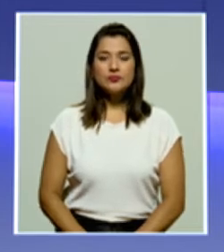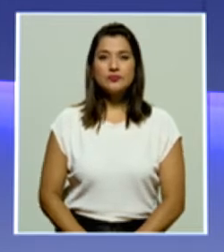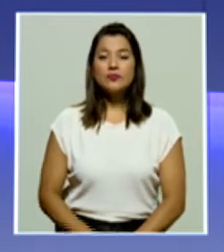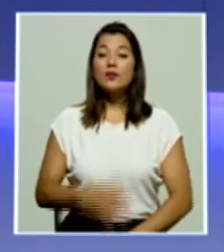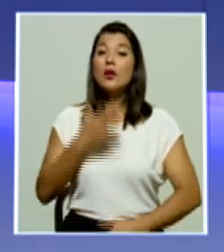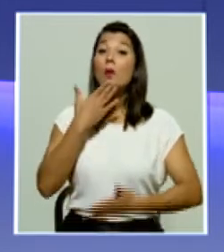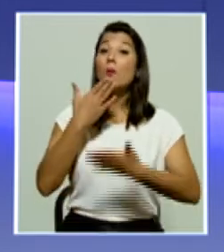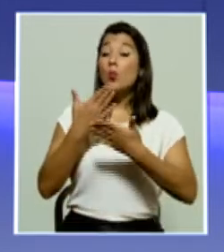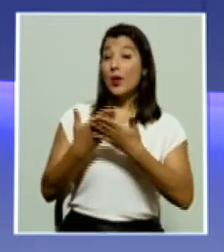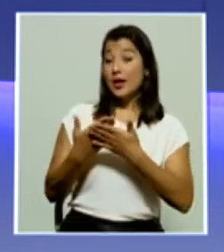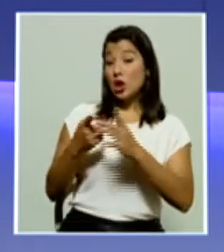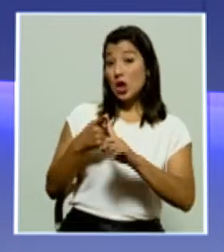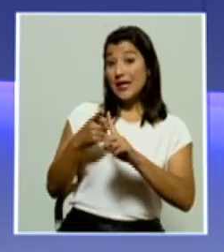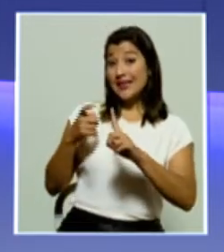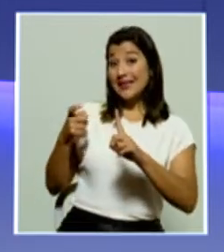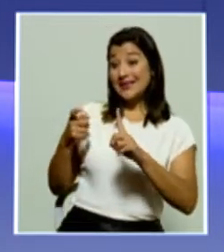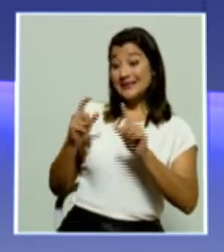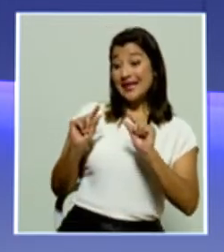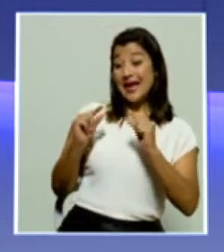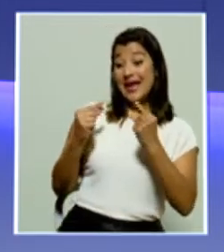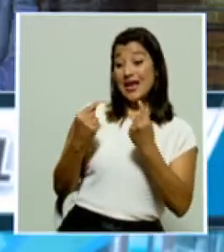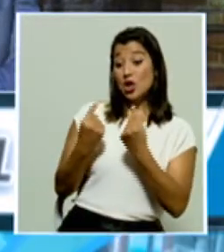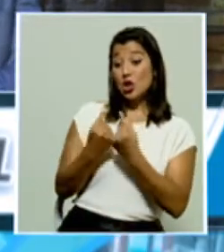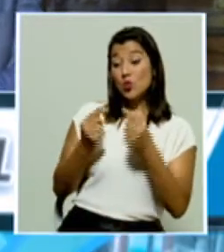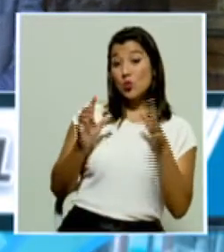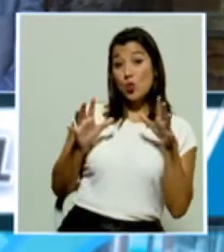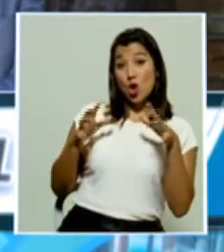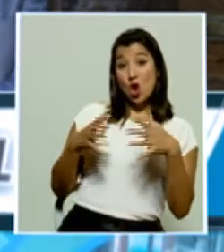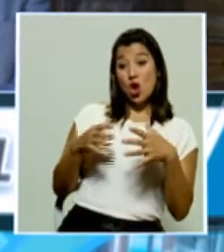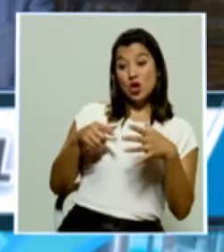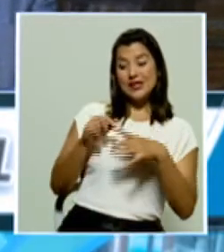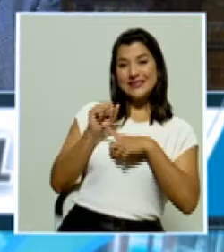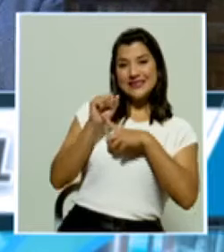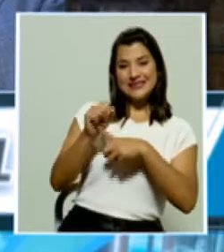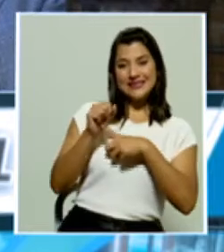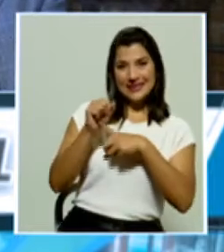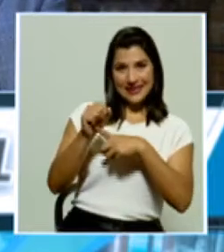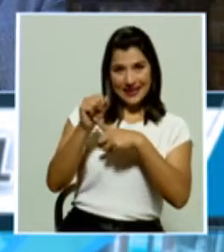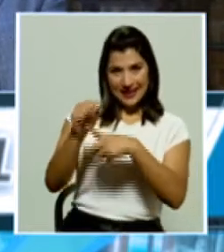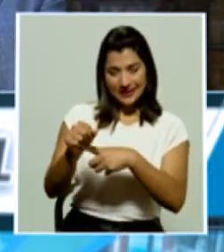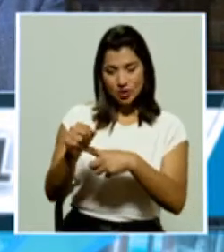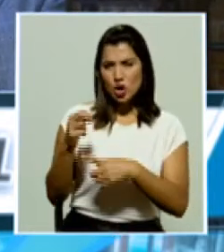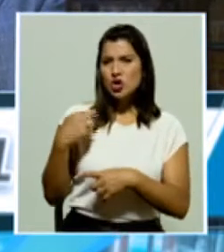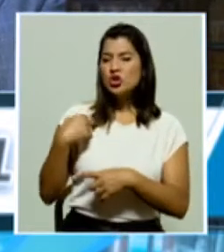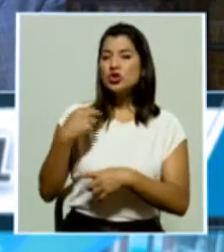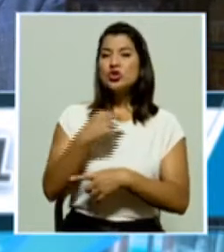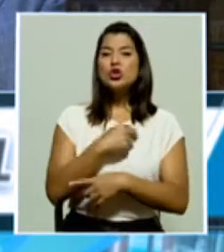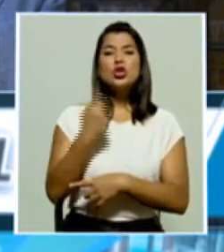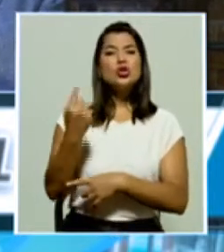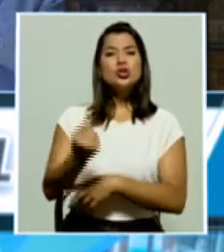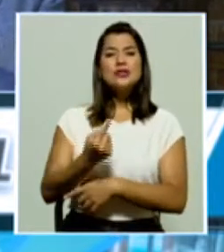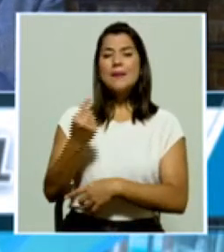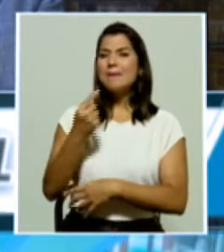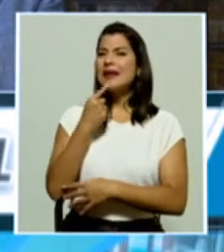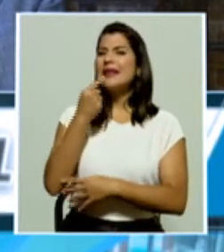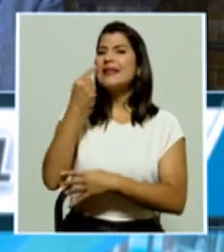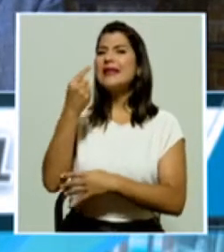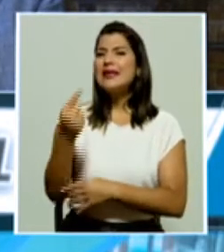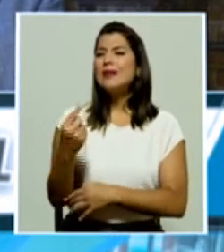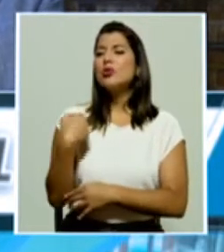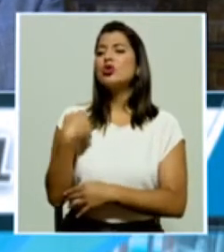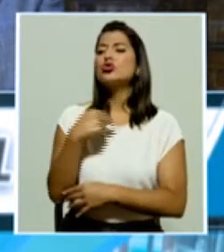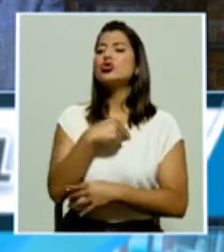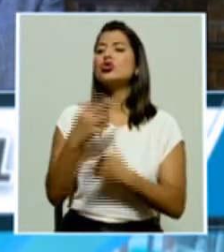Bueno, desde el Bloque Unitario Sindical y Social siempre dijimos que nosotros estábamos por el